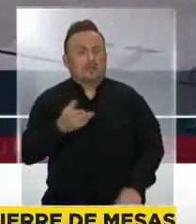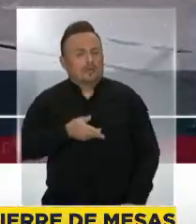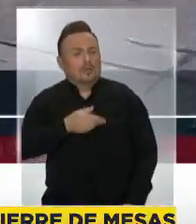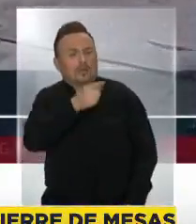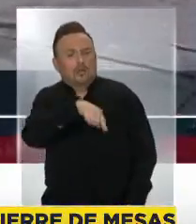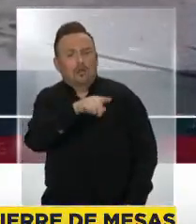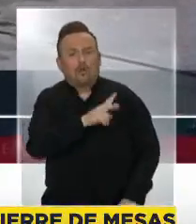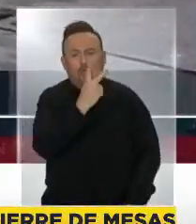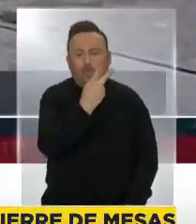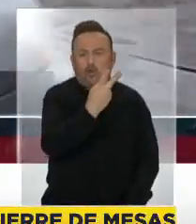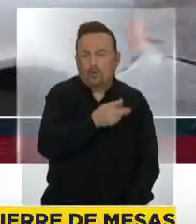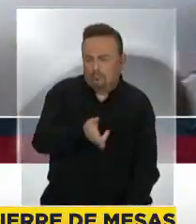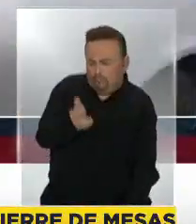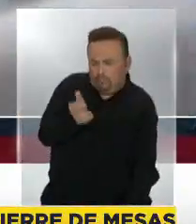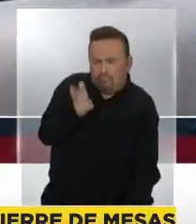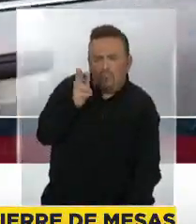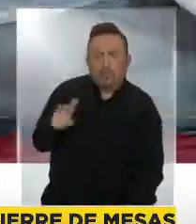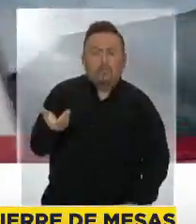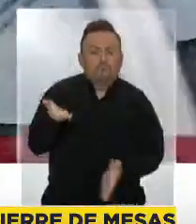su muerte?